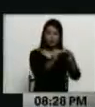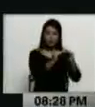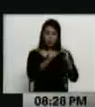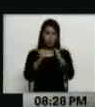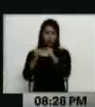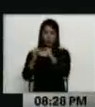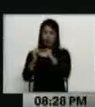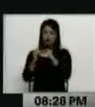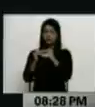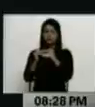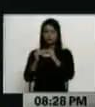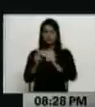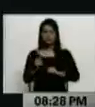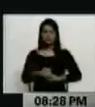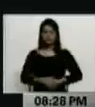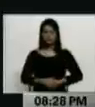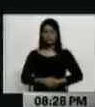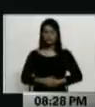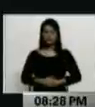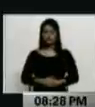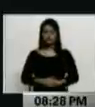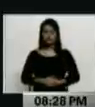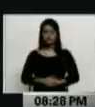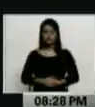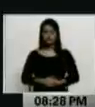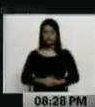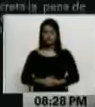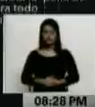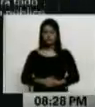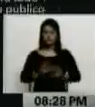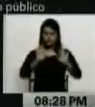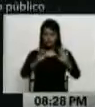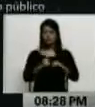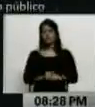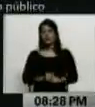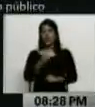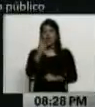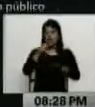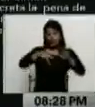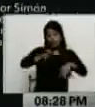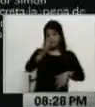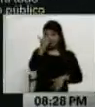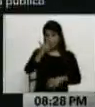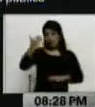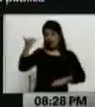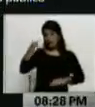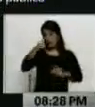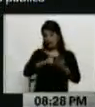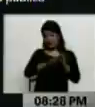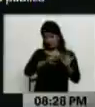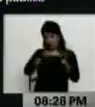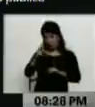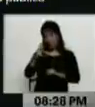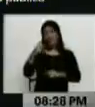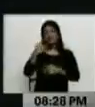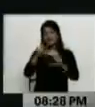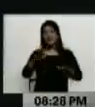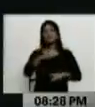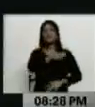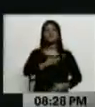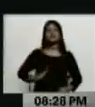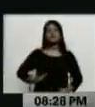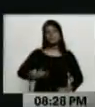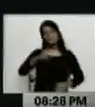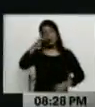exactamente iguales 12 de febrero de 1824 hace 193 años El libertador Simón Bolívar